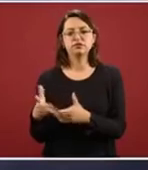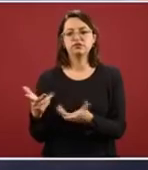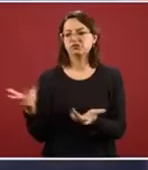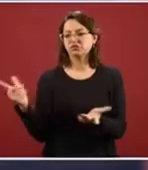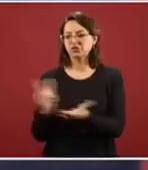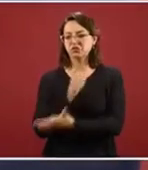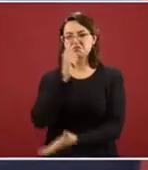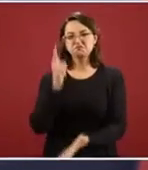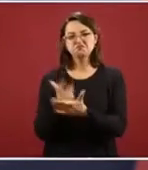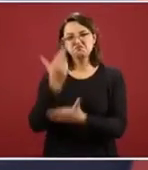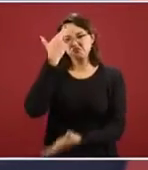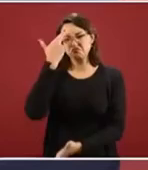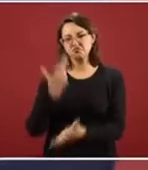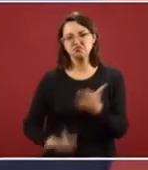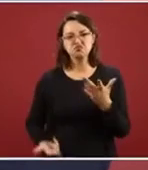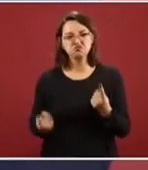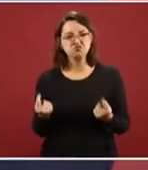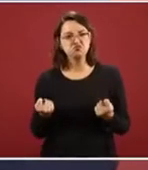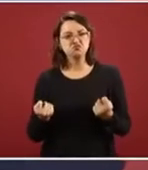ilegal y